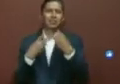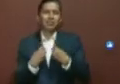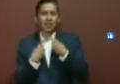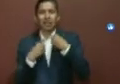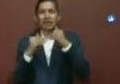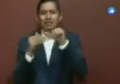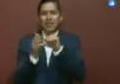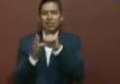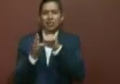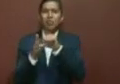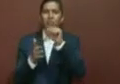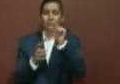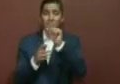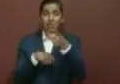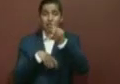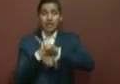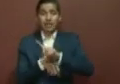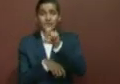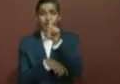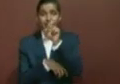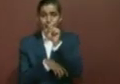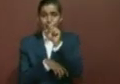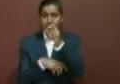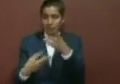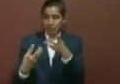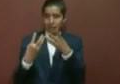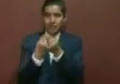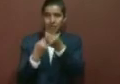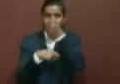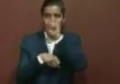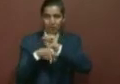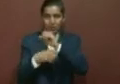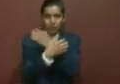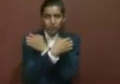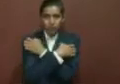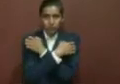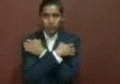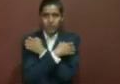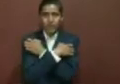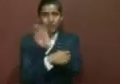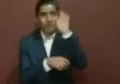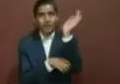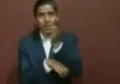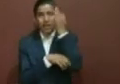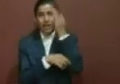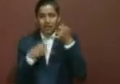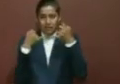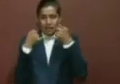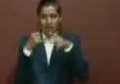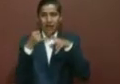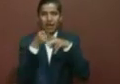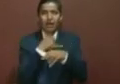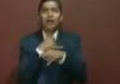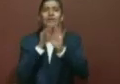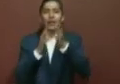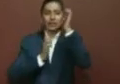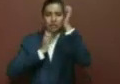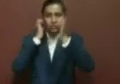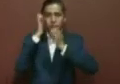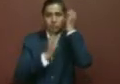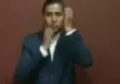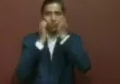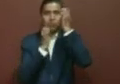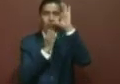día 30, el gobernador, en compañía del secretario de Educación a nivel federal, inauguró la exposición José